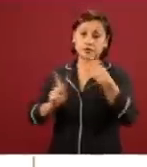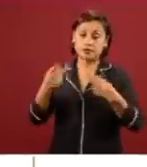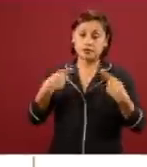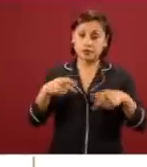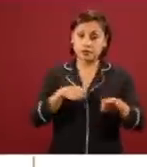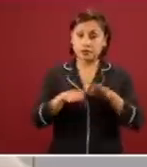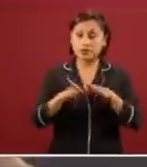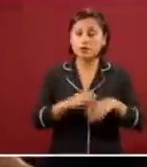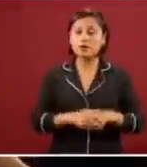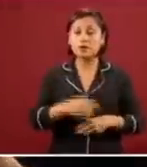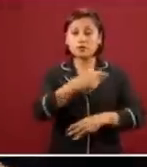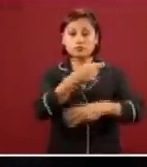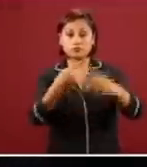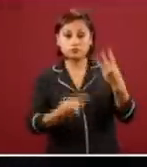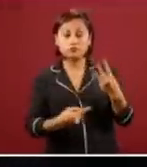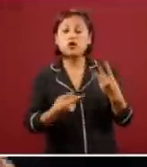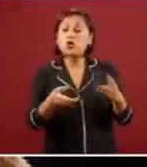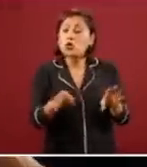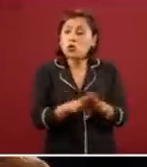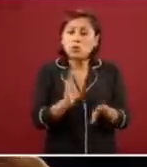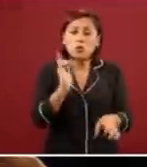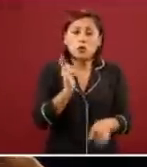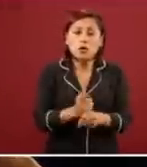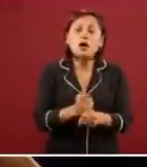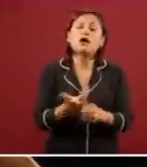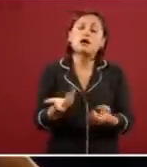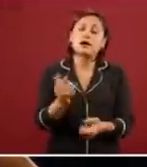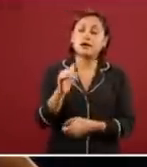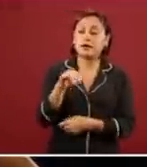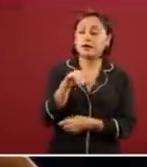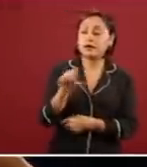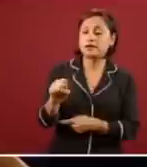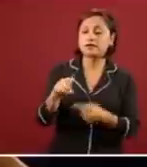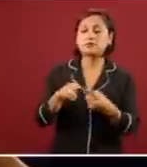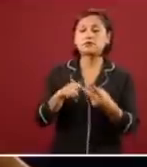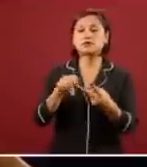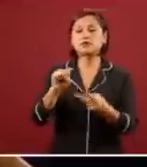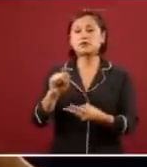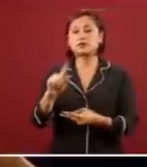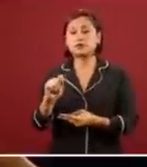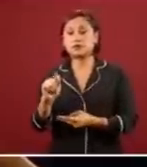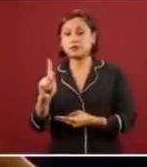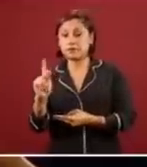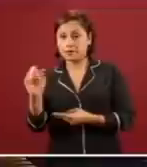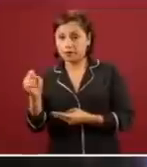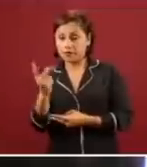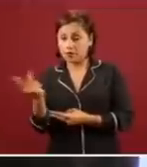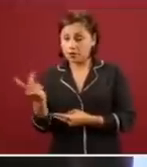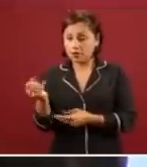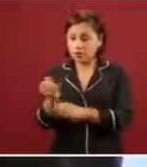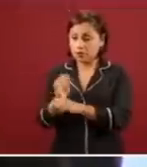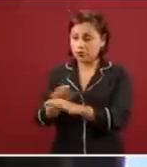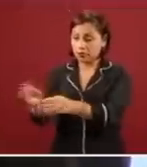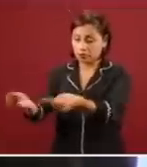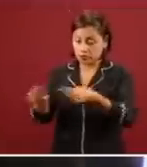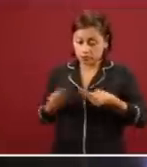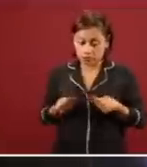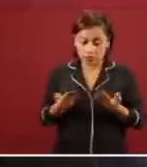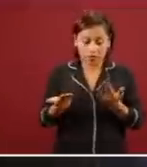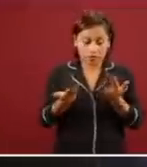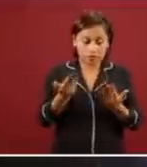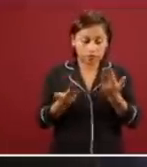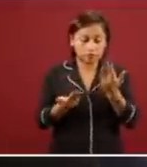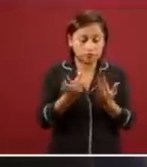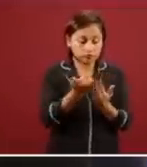información proporcionada por el IMSS y la Secretaría del Trabajo, se hizo un modelo global para